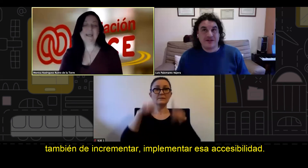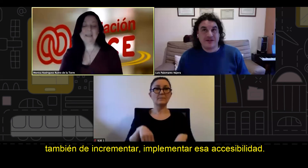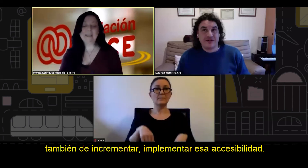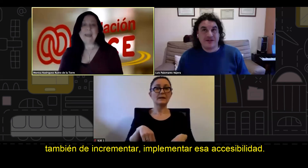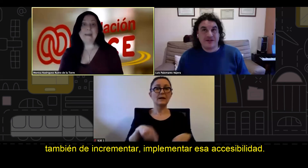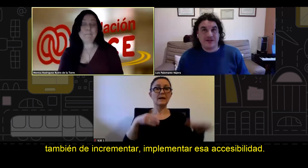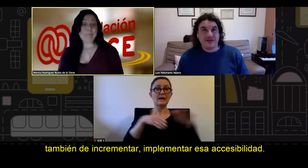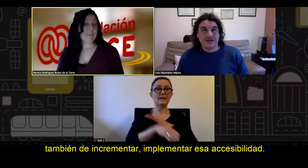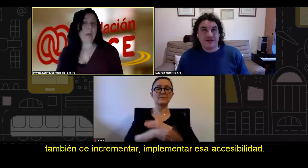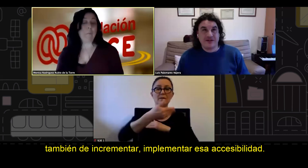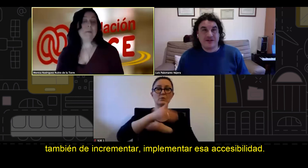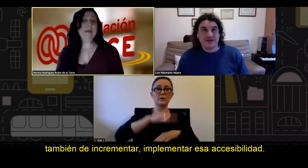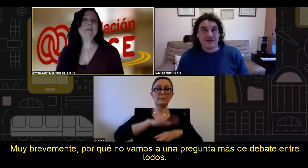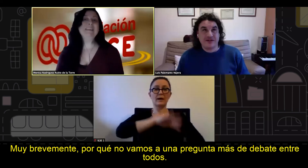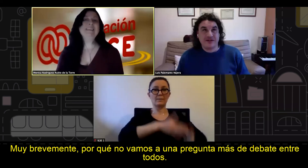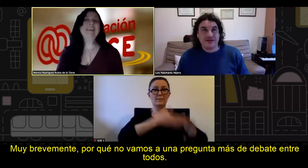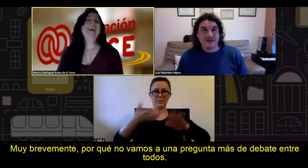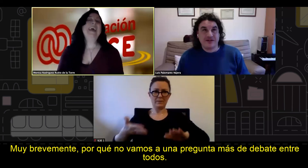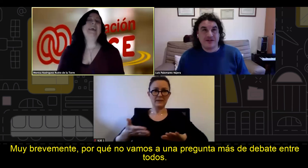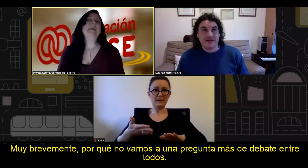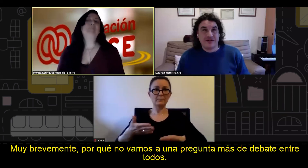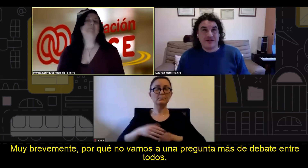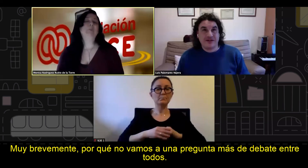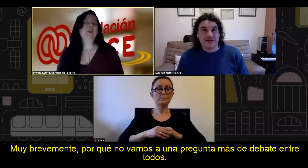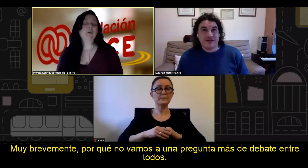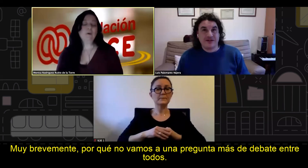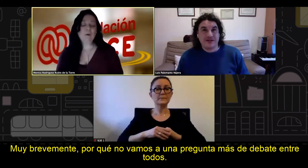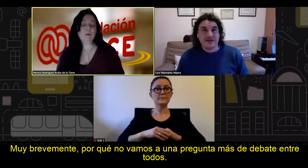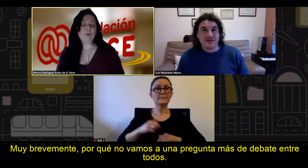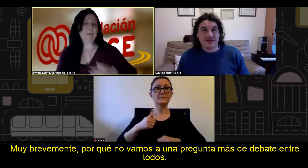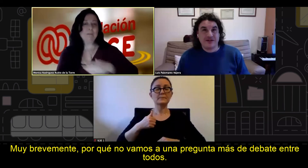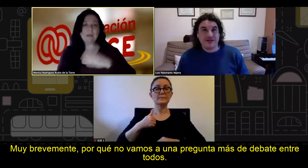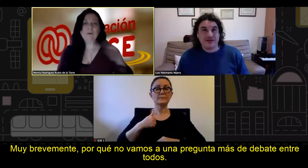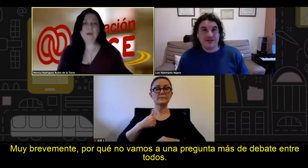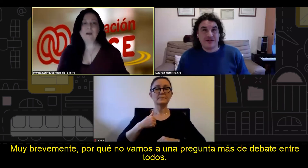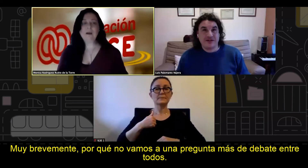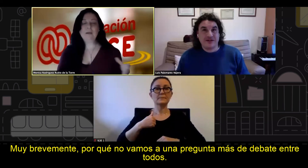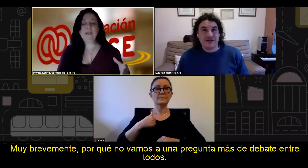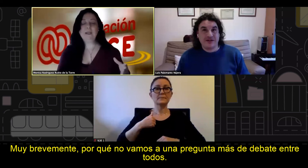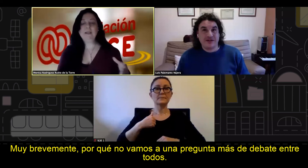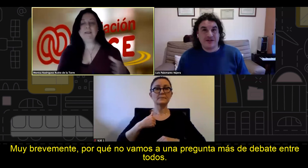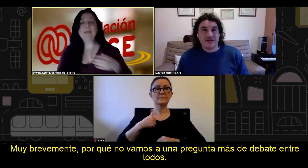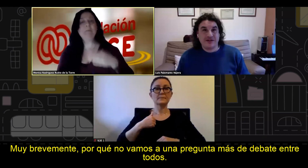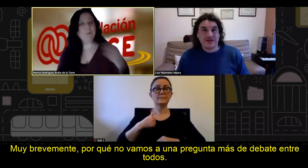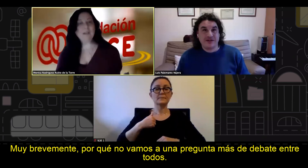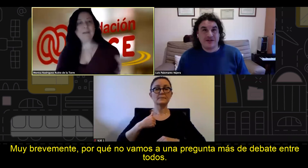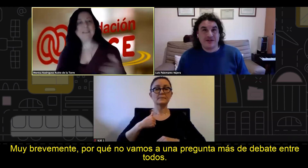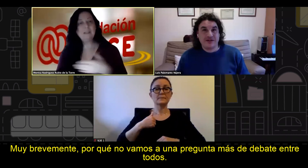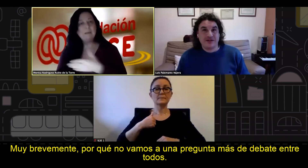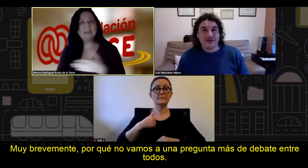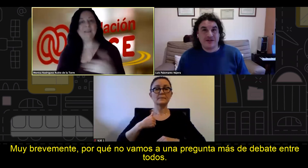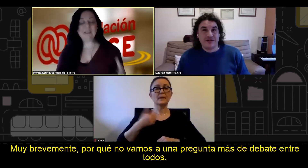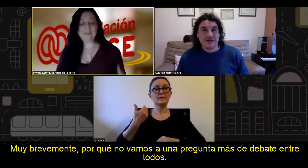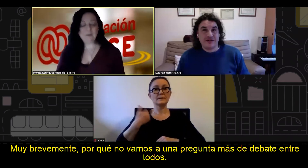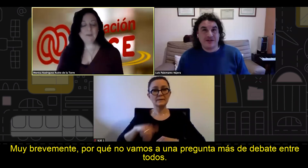accesibilidad. Muy brevemente, ¿por qué no vamos a una ya pregunta más de